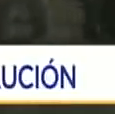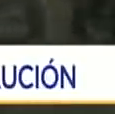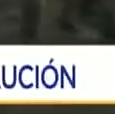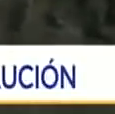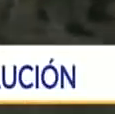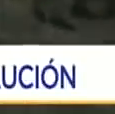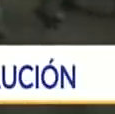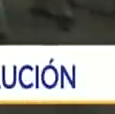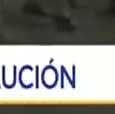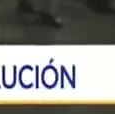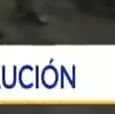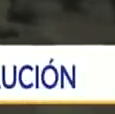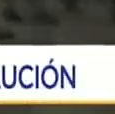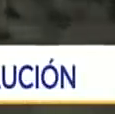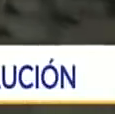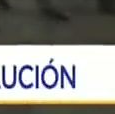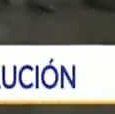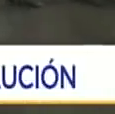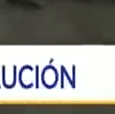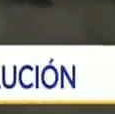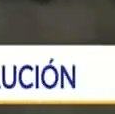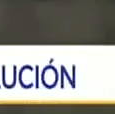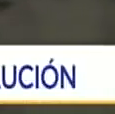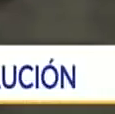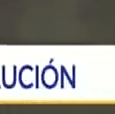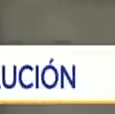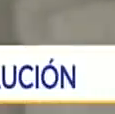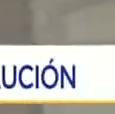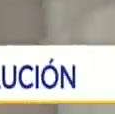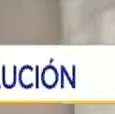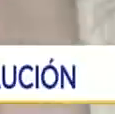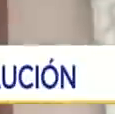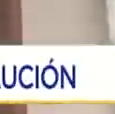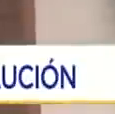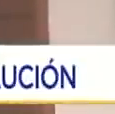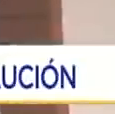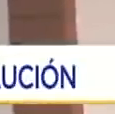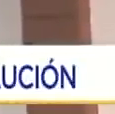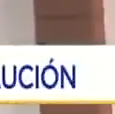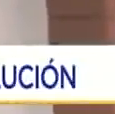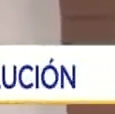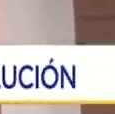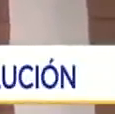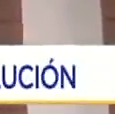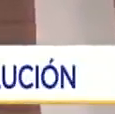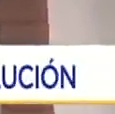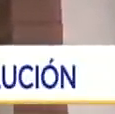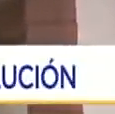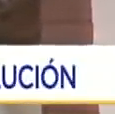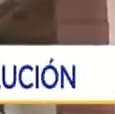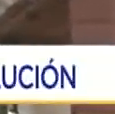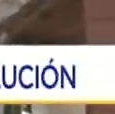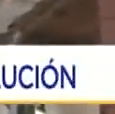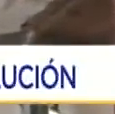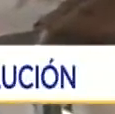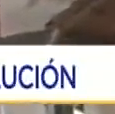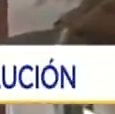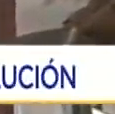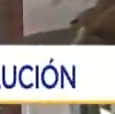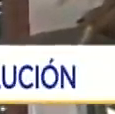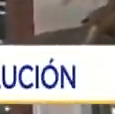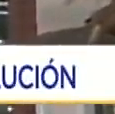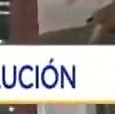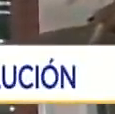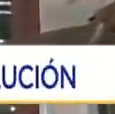Electoral, quien a las autoridades han dado también cuenta de lo que fue la participación del pueblo. El